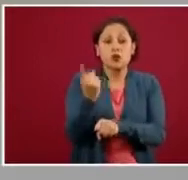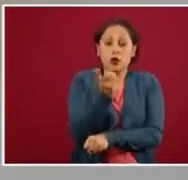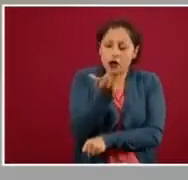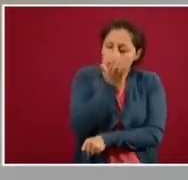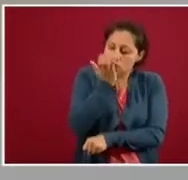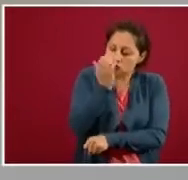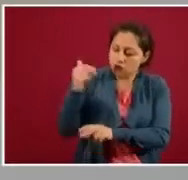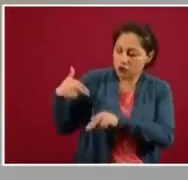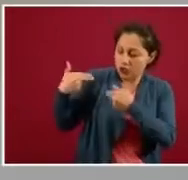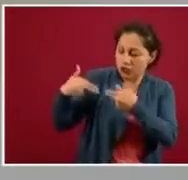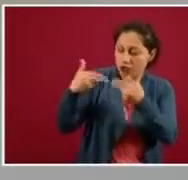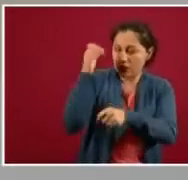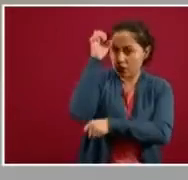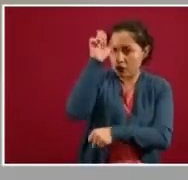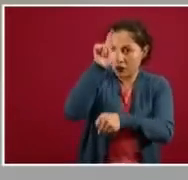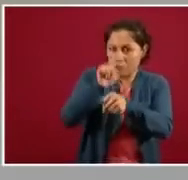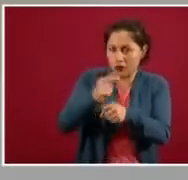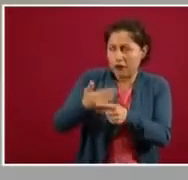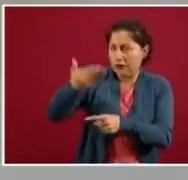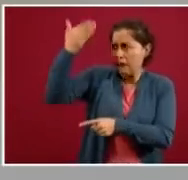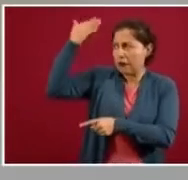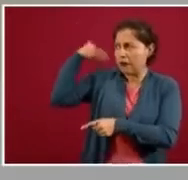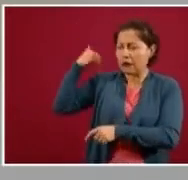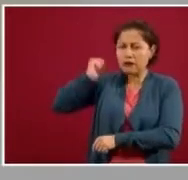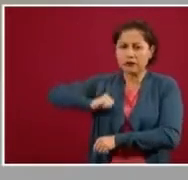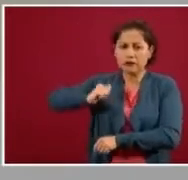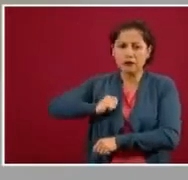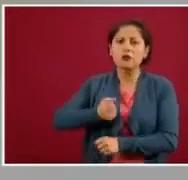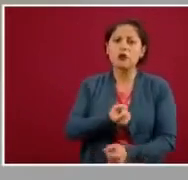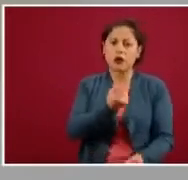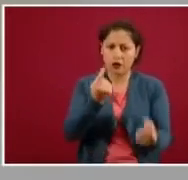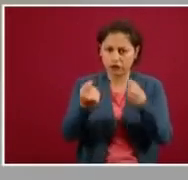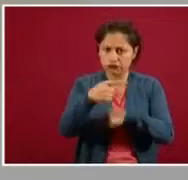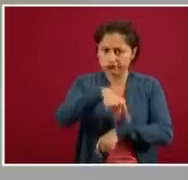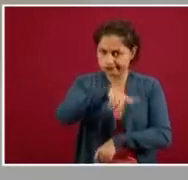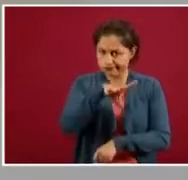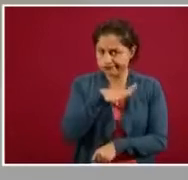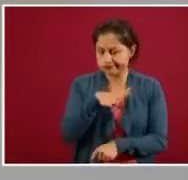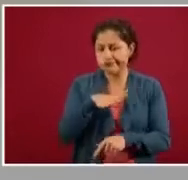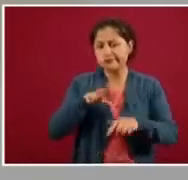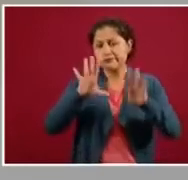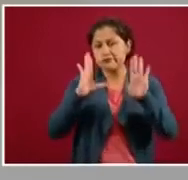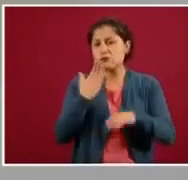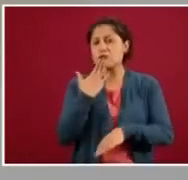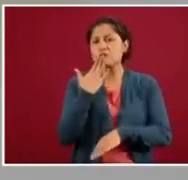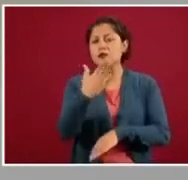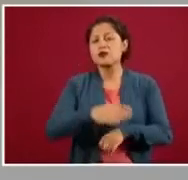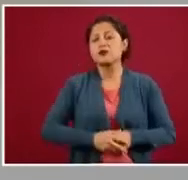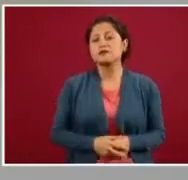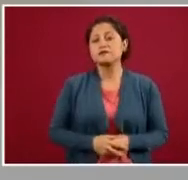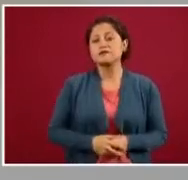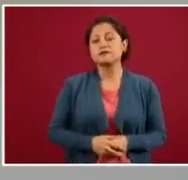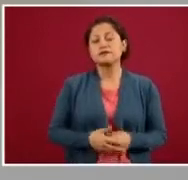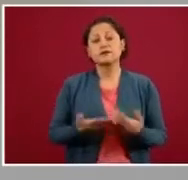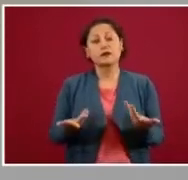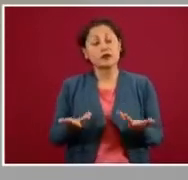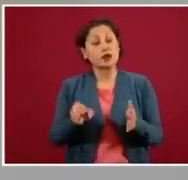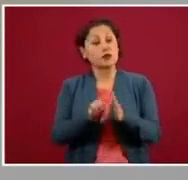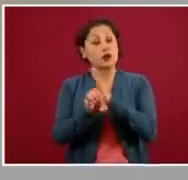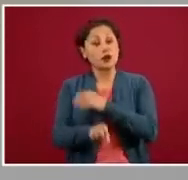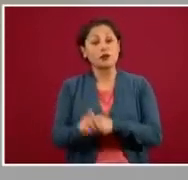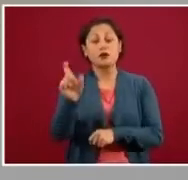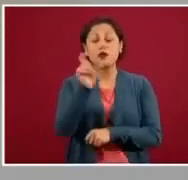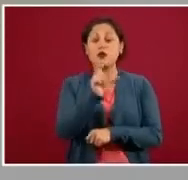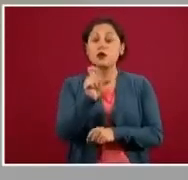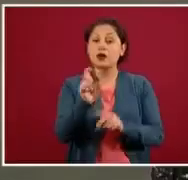estos milenarios, ¿no? Cuando uno se enfrenta a un problema complejo, como puede ser una